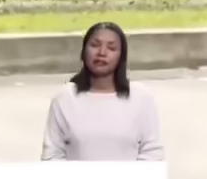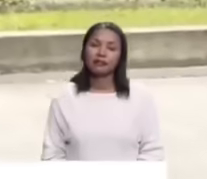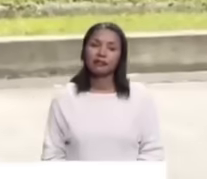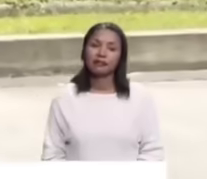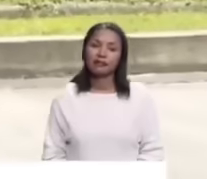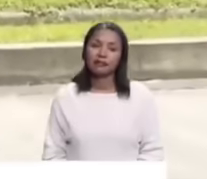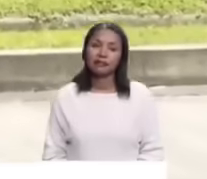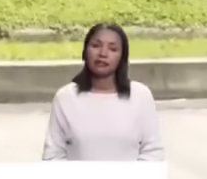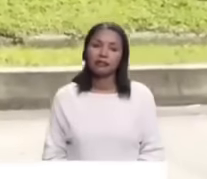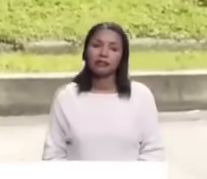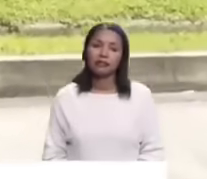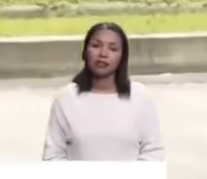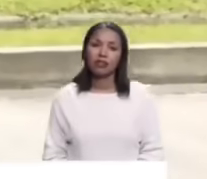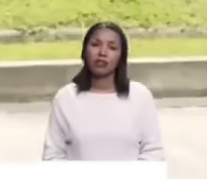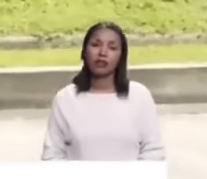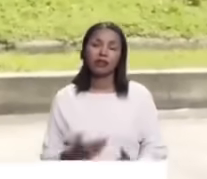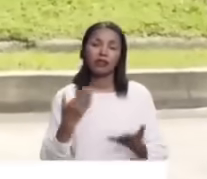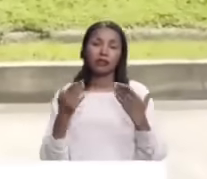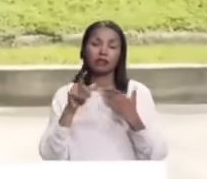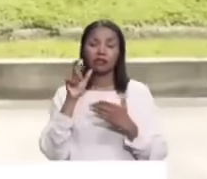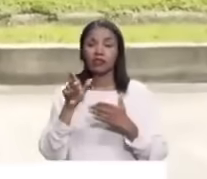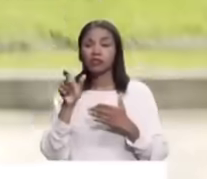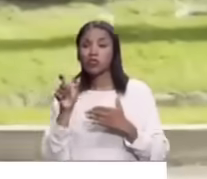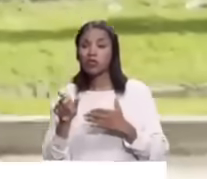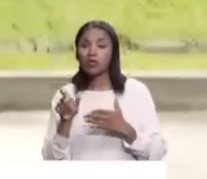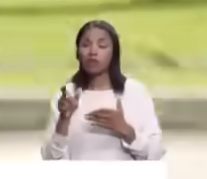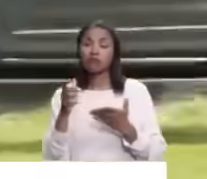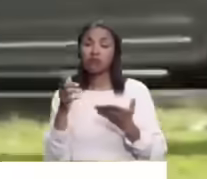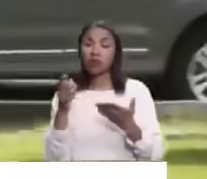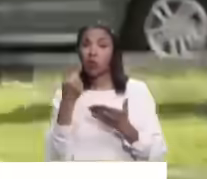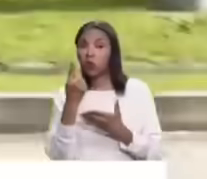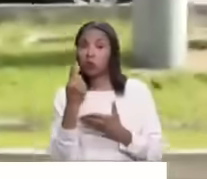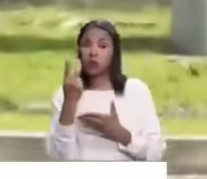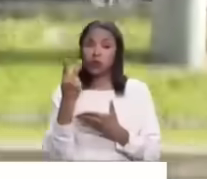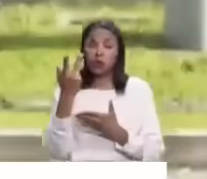con los ocupantes de este auto para saber si es